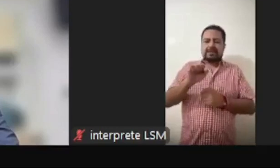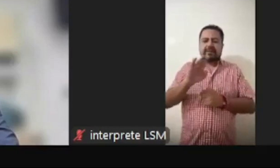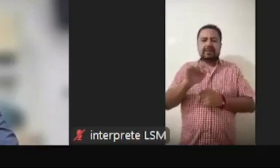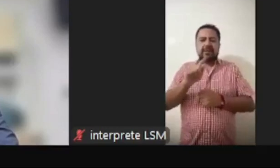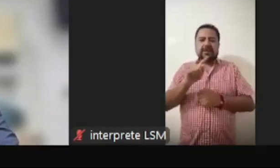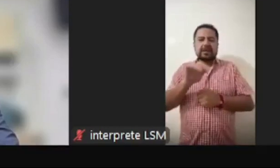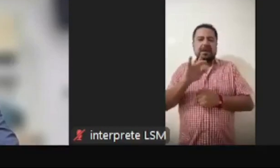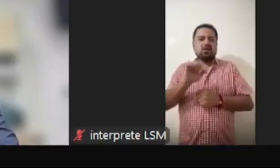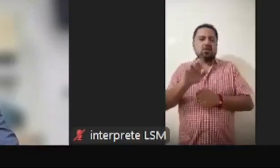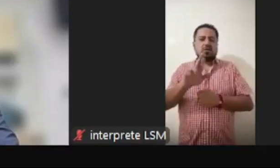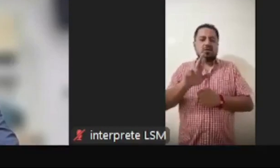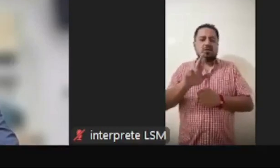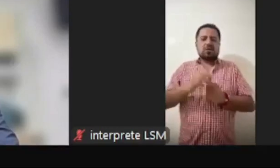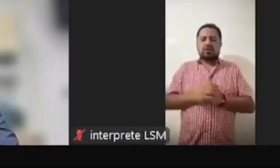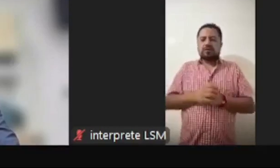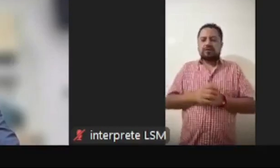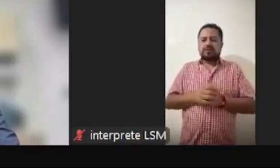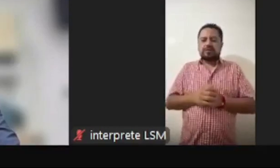Perdón.